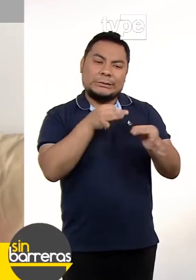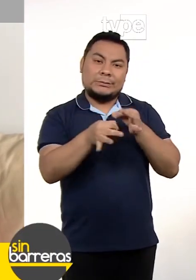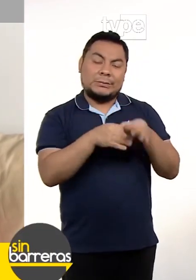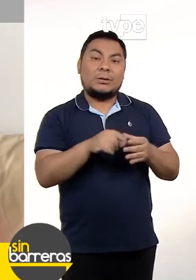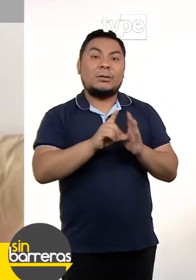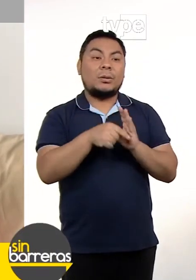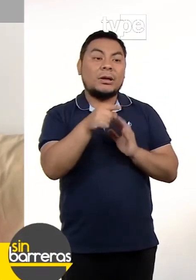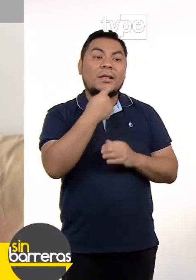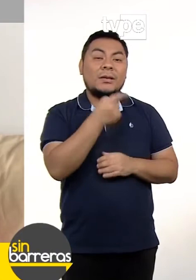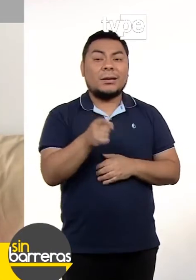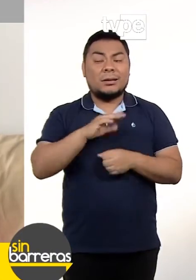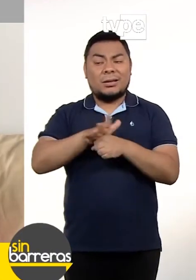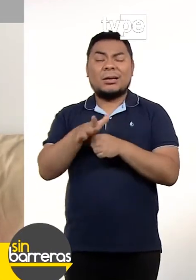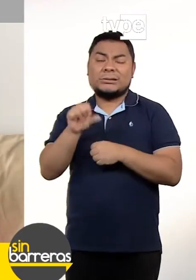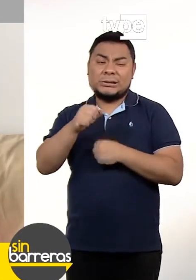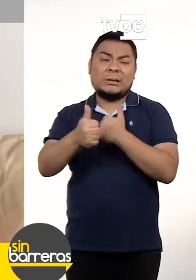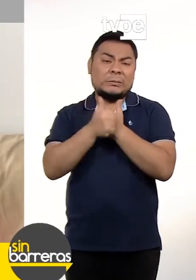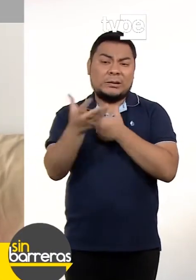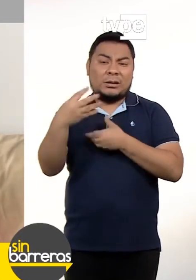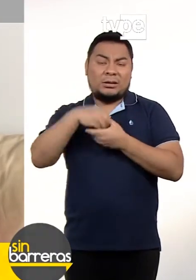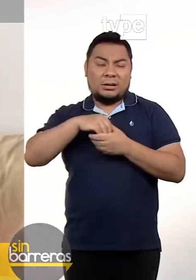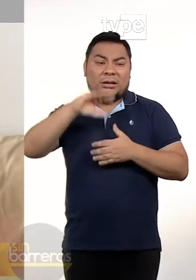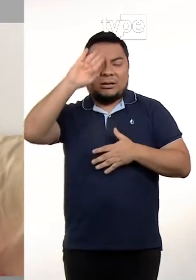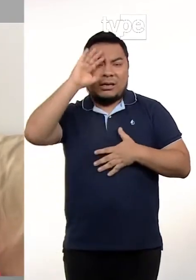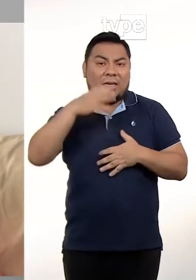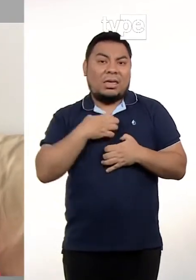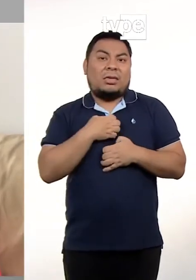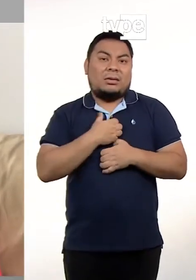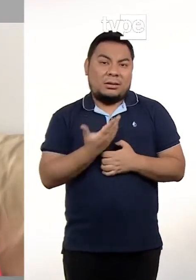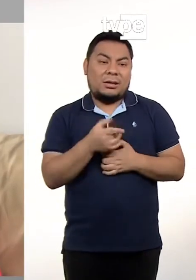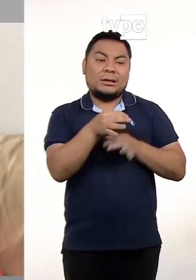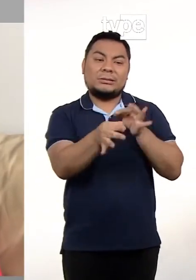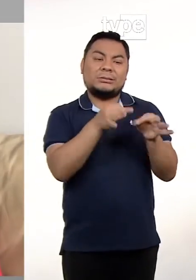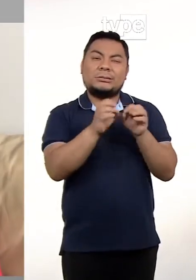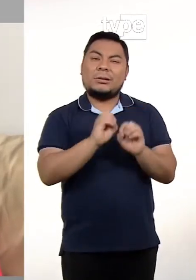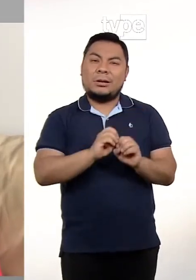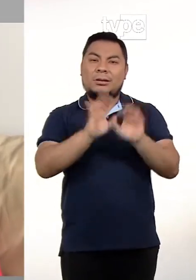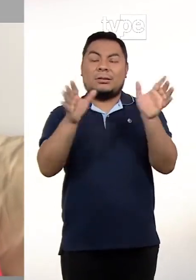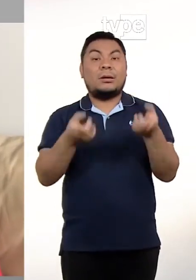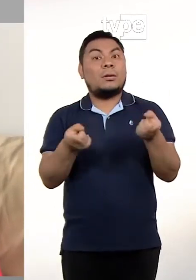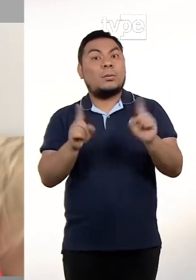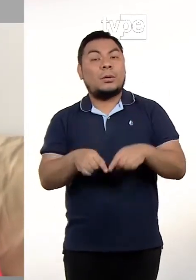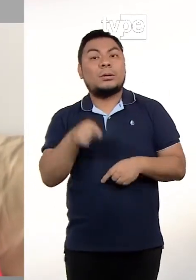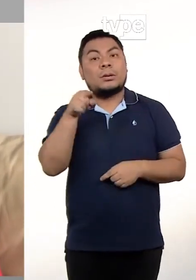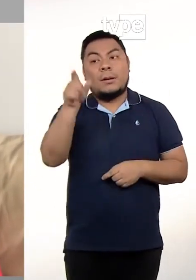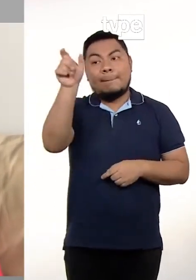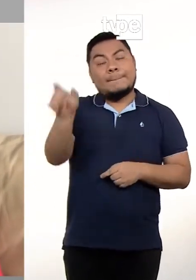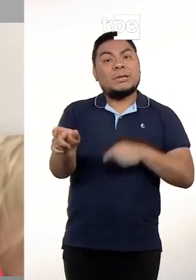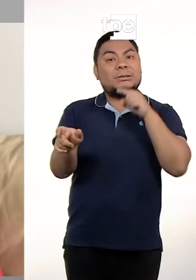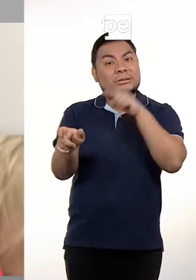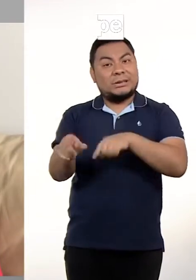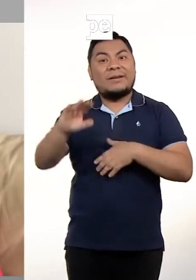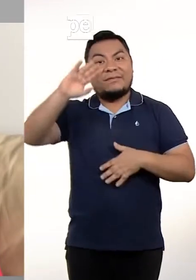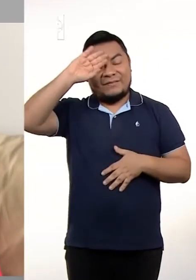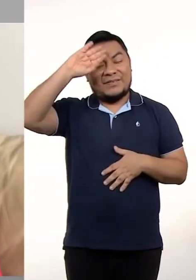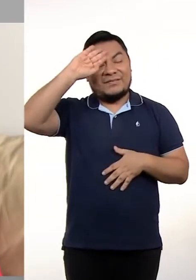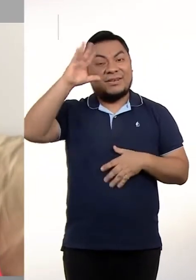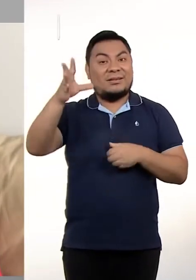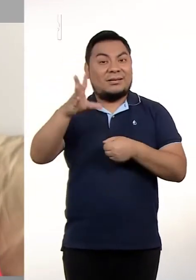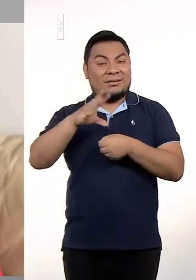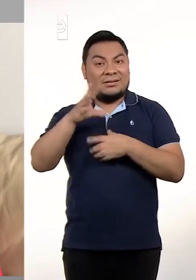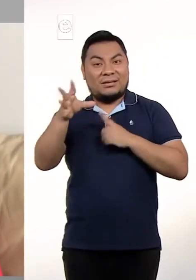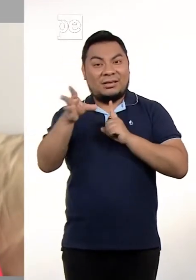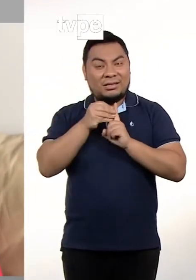esto puede tener en su salud? Decirles muy claramente que una persona que